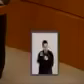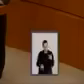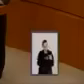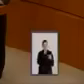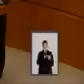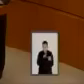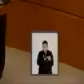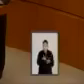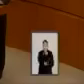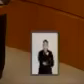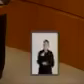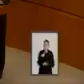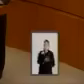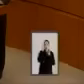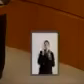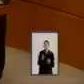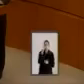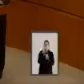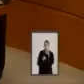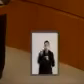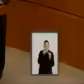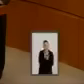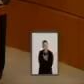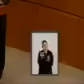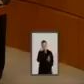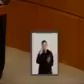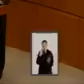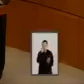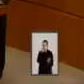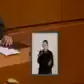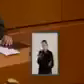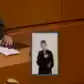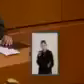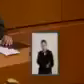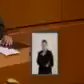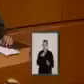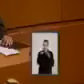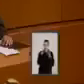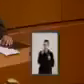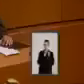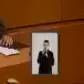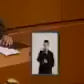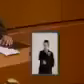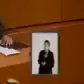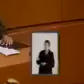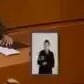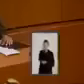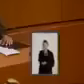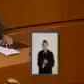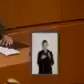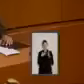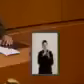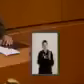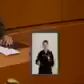alimentación suficiente, sana y nutritiva para los educandos. Tenemos casi 10 millones de nuestros infantes que hacen cuando mucho